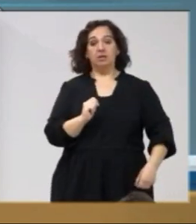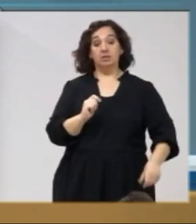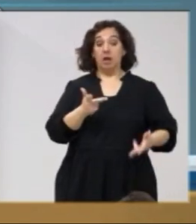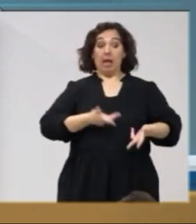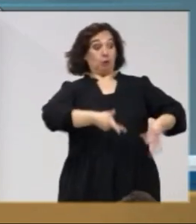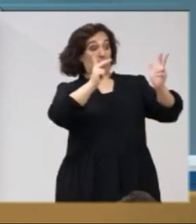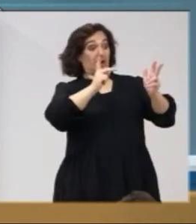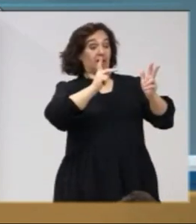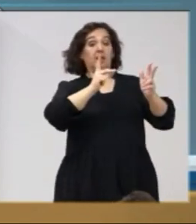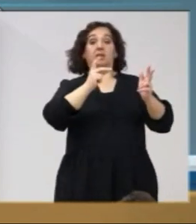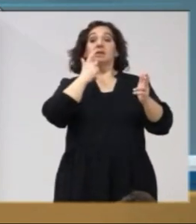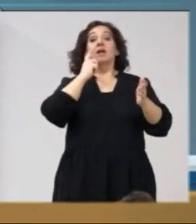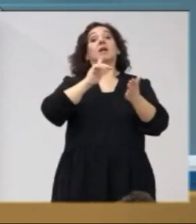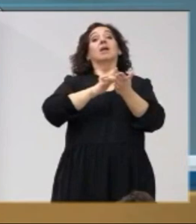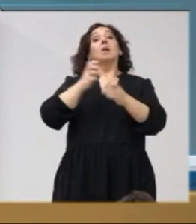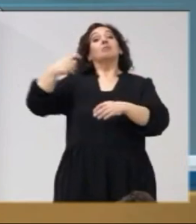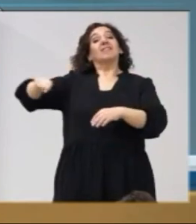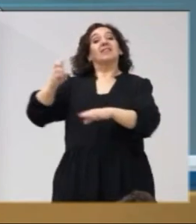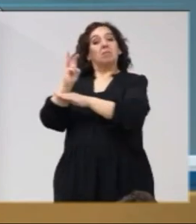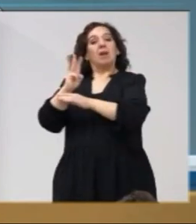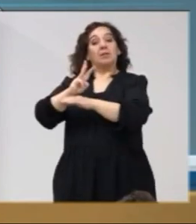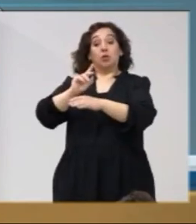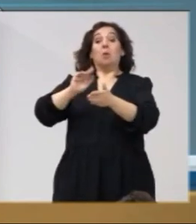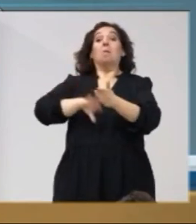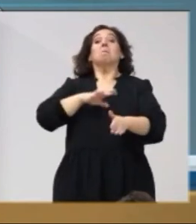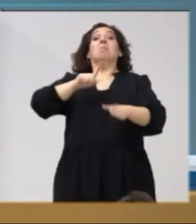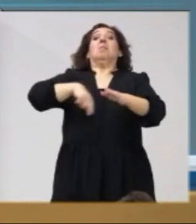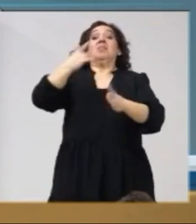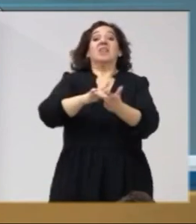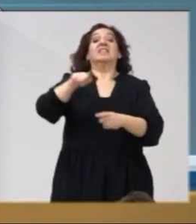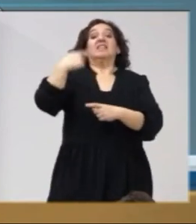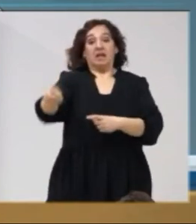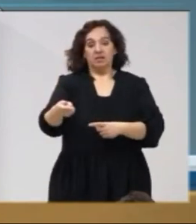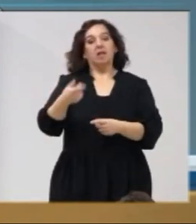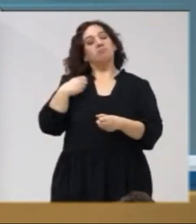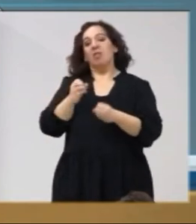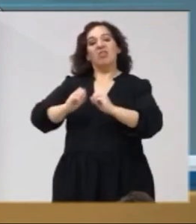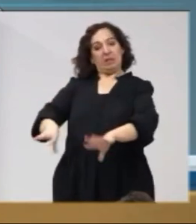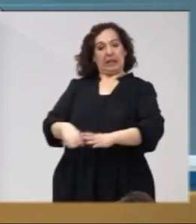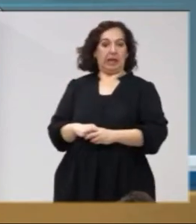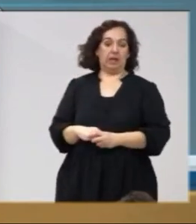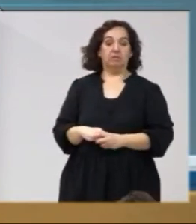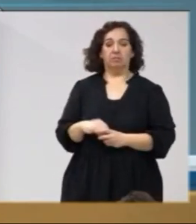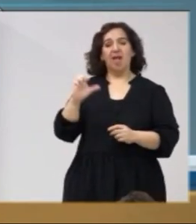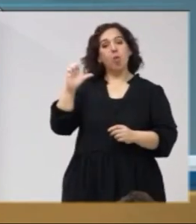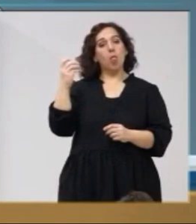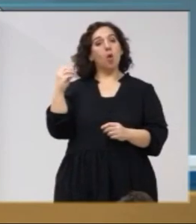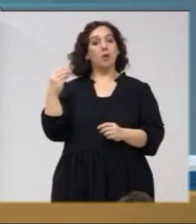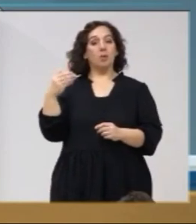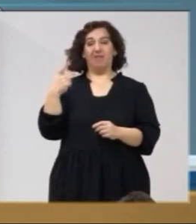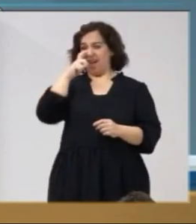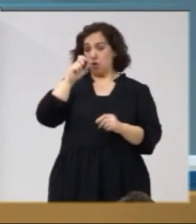día siguiente de presidente del Parlamento de Cantabria, Eduardo Obregón Barreda, lo recordaréis, en el año